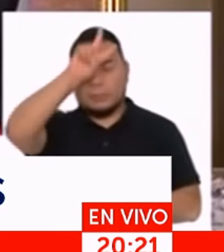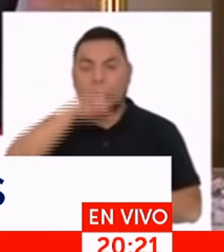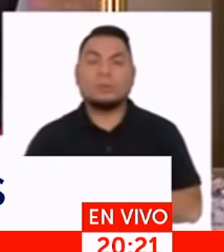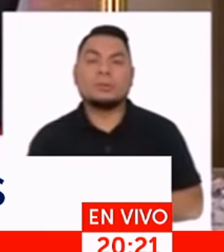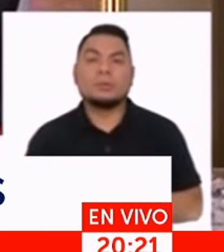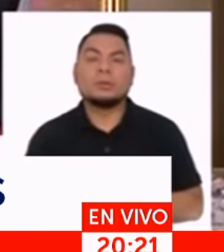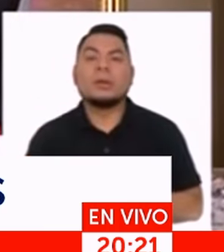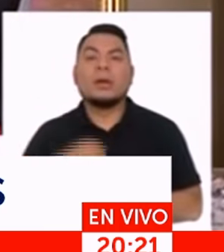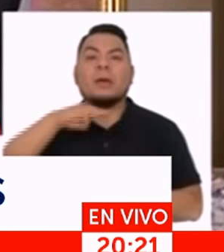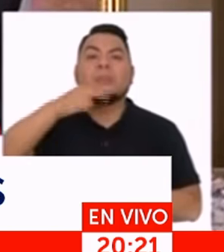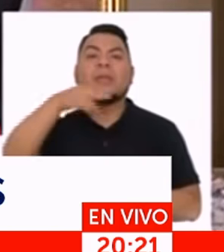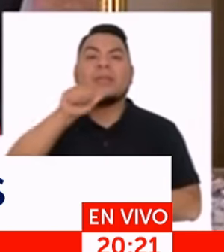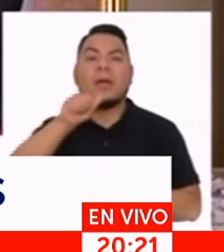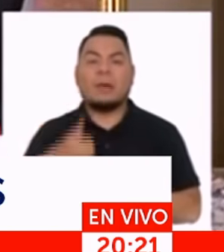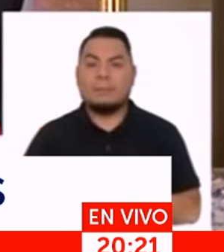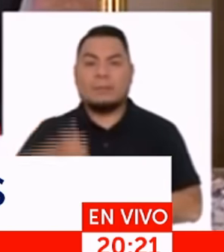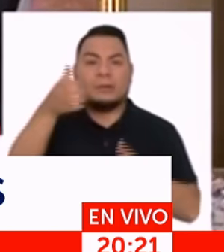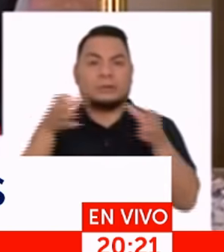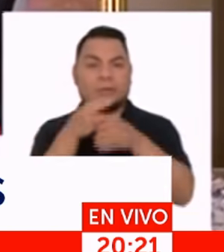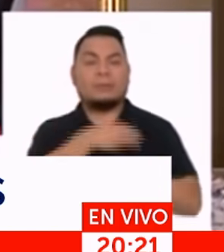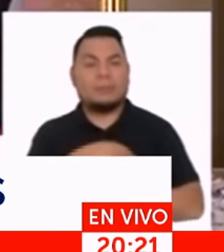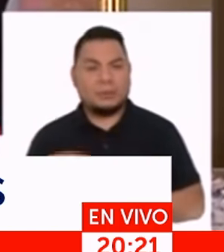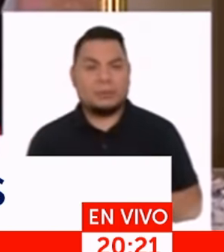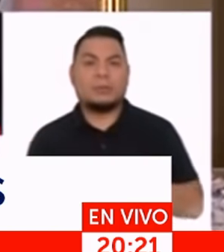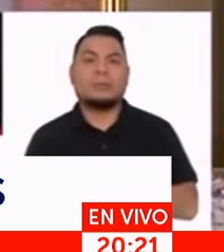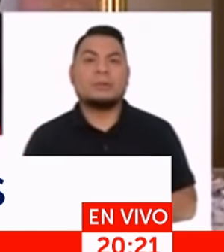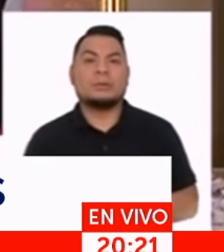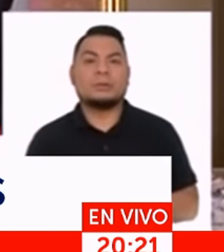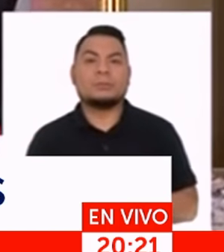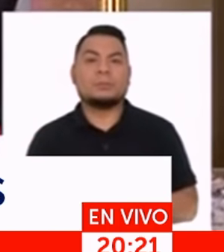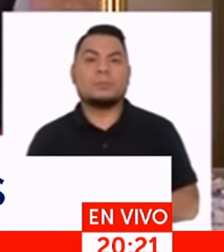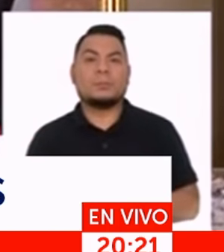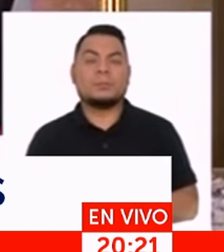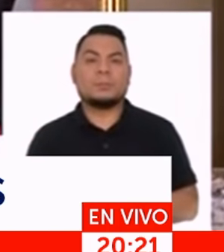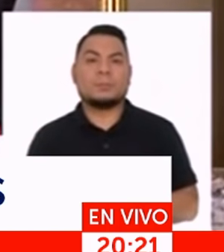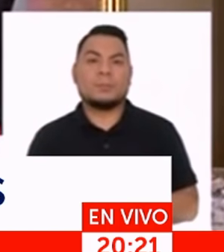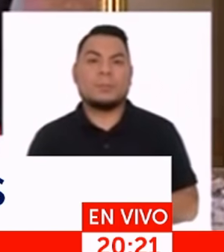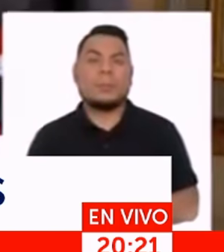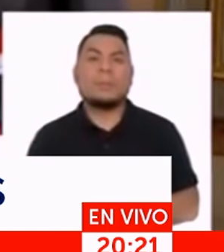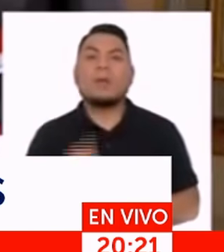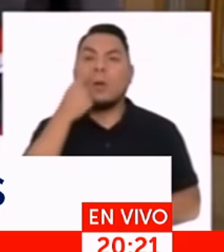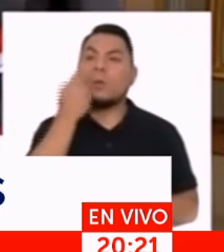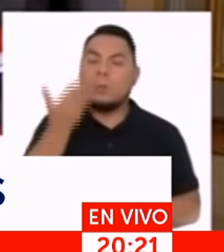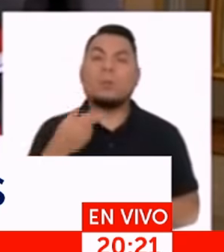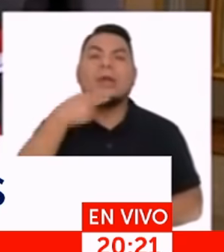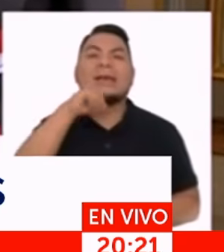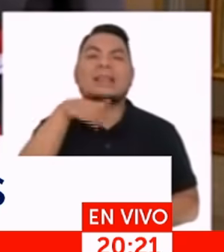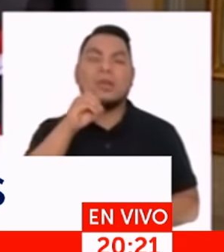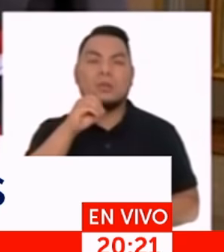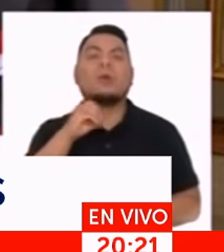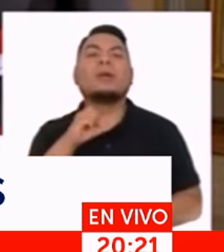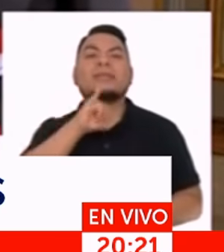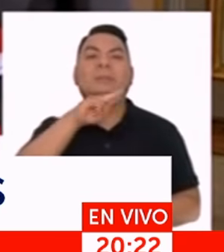de la República. Mirta Esther Vázquez Chuquilín, presidenta del Consejo de Ministros. Señor Hernando